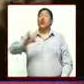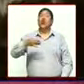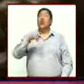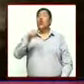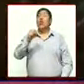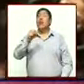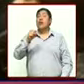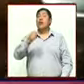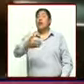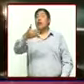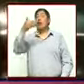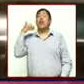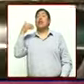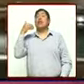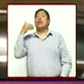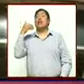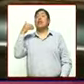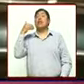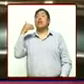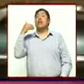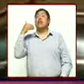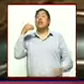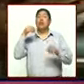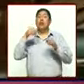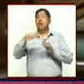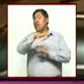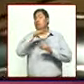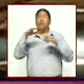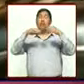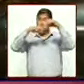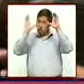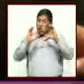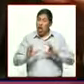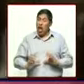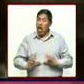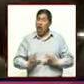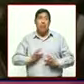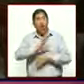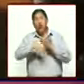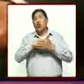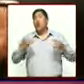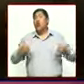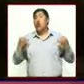la parte de la marcha. Por el medio ambiente, por su futuro. Y miren,